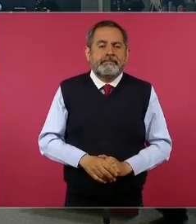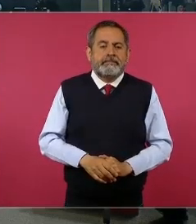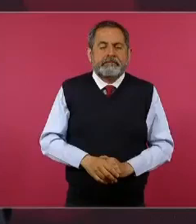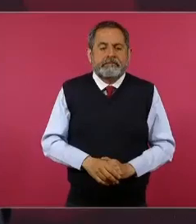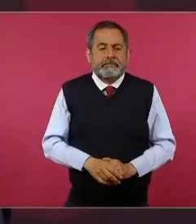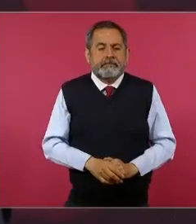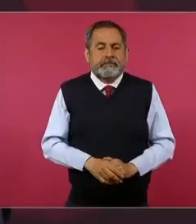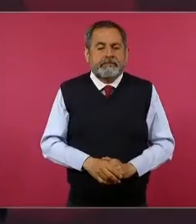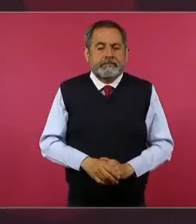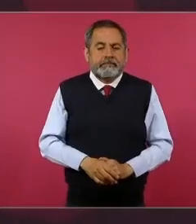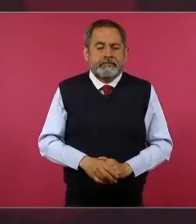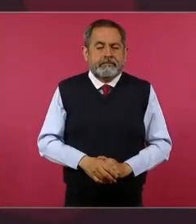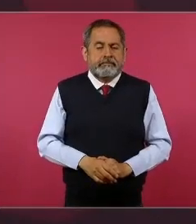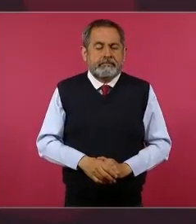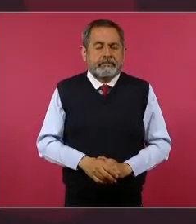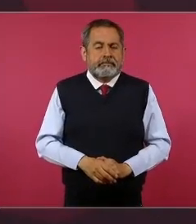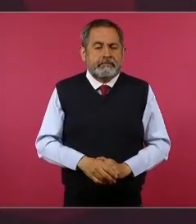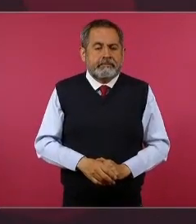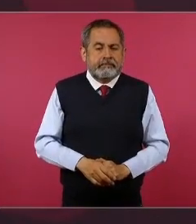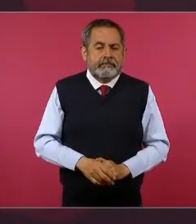Y